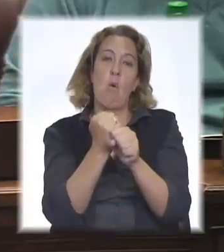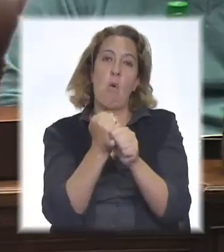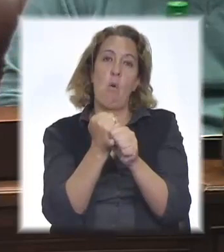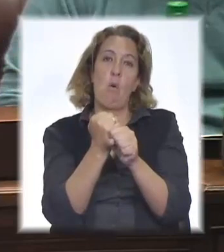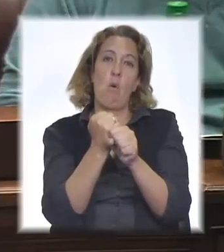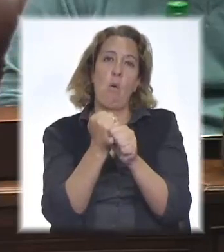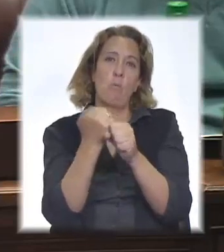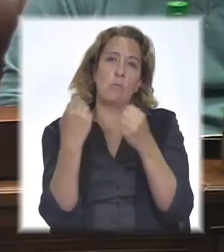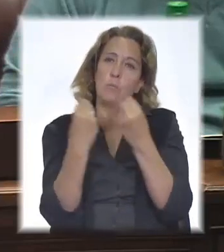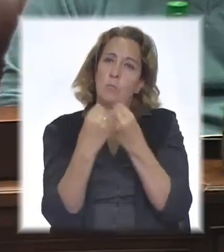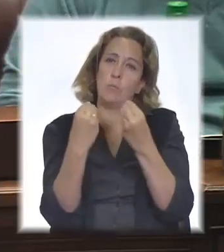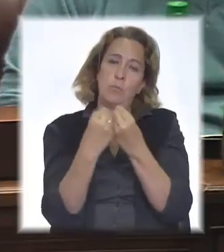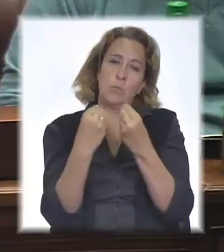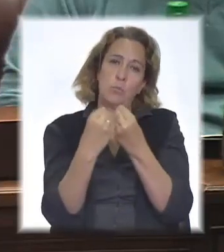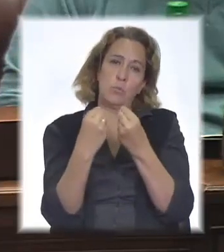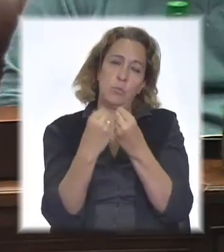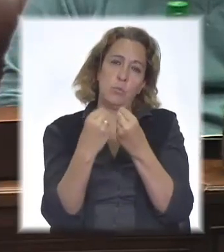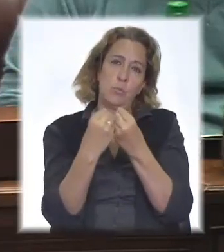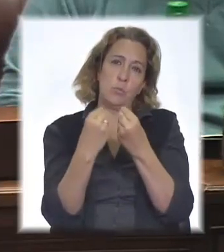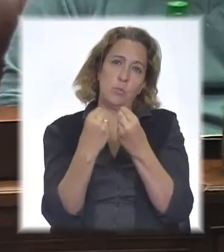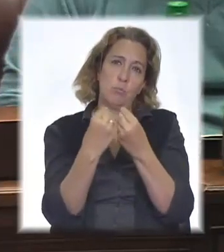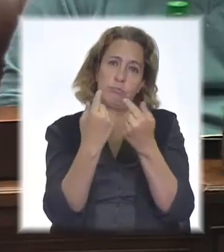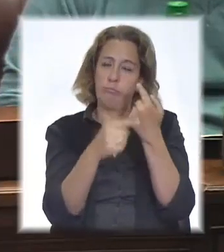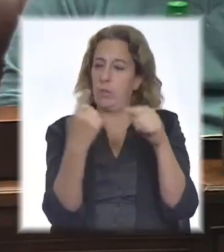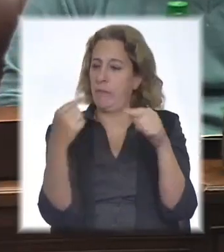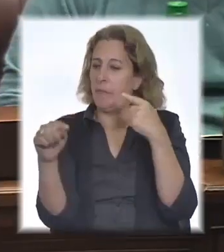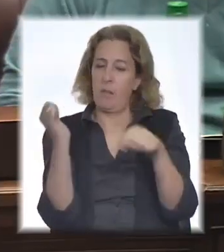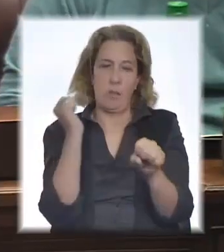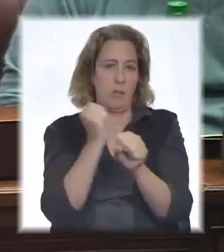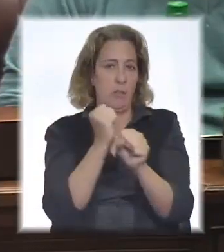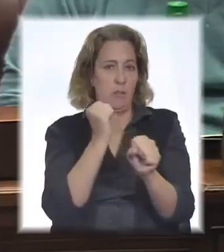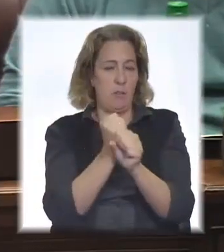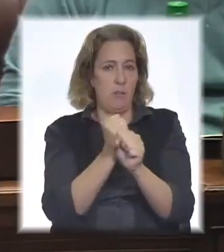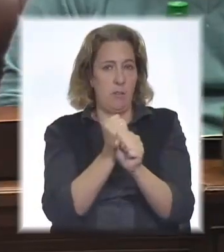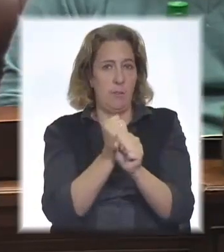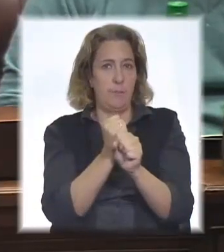en un montón de diferentes tareas